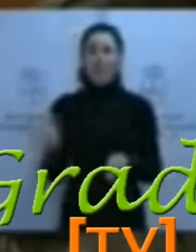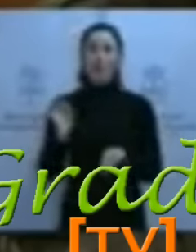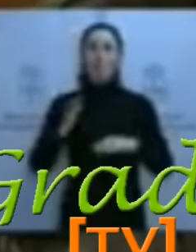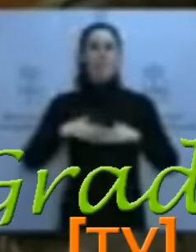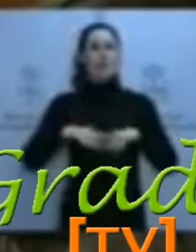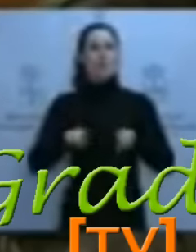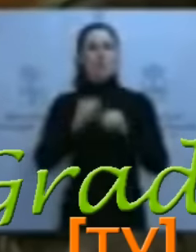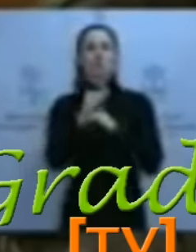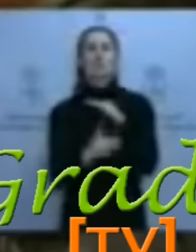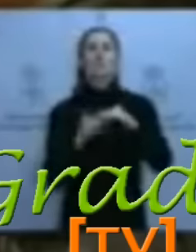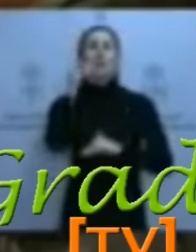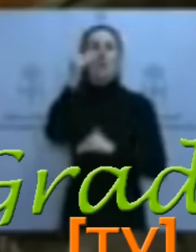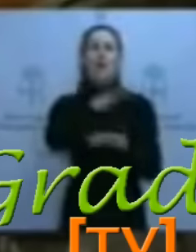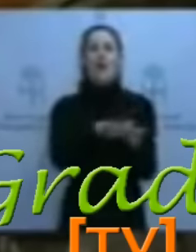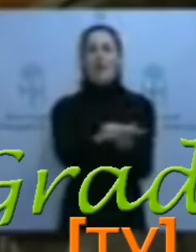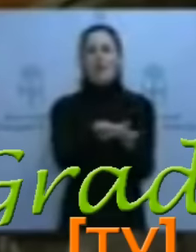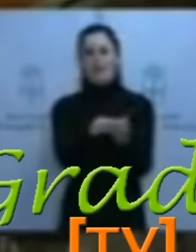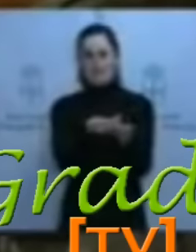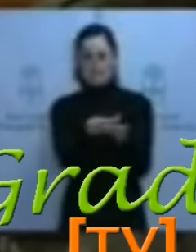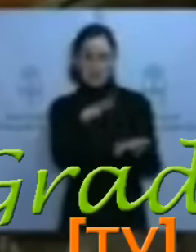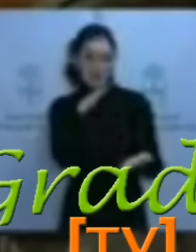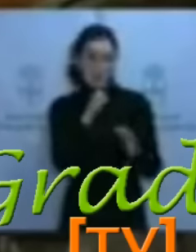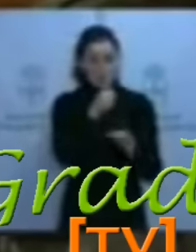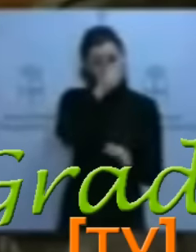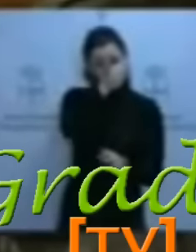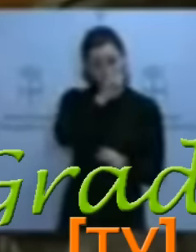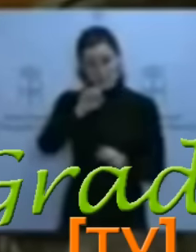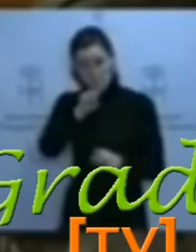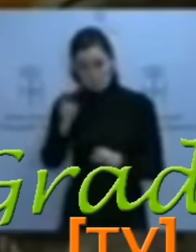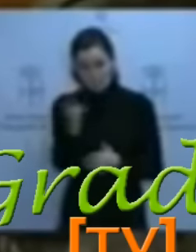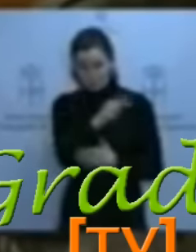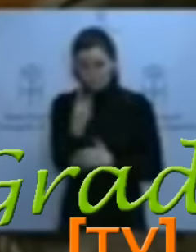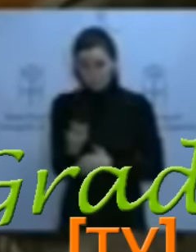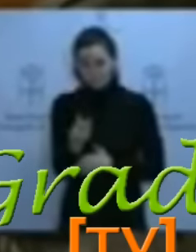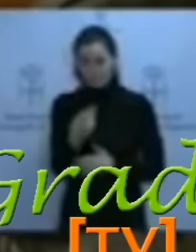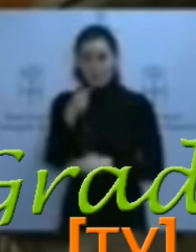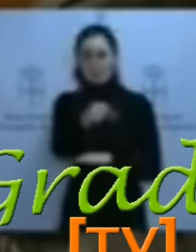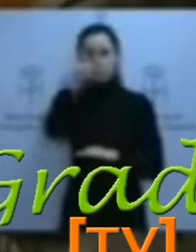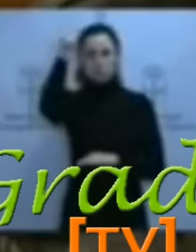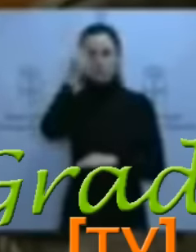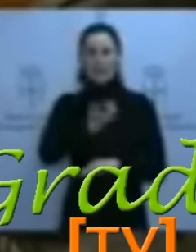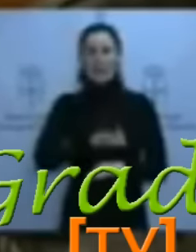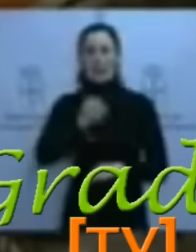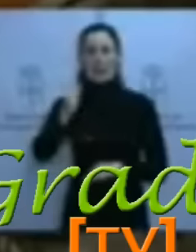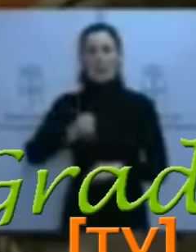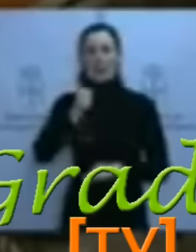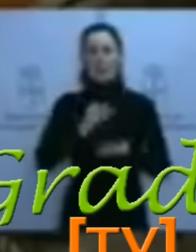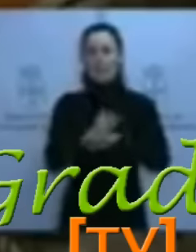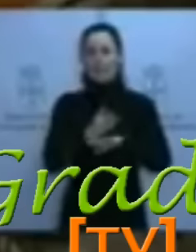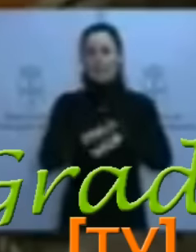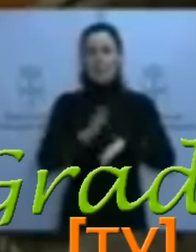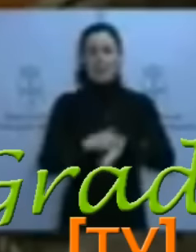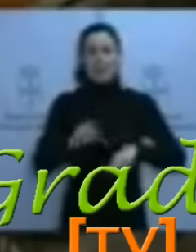altos mandos a los que aluden tanto miembros del PSOE como de Izquierda Unida, que obligaron al alcalde de Grau a